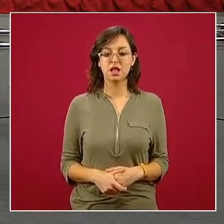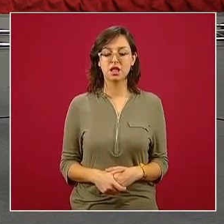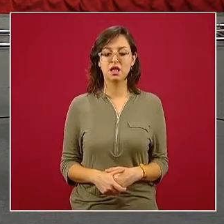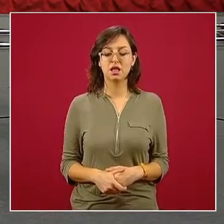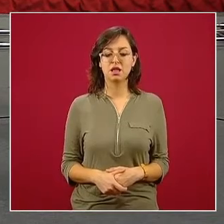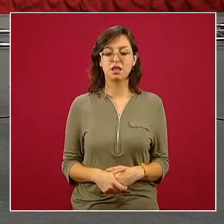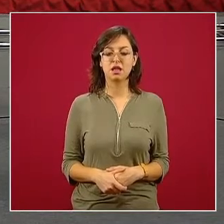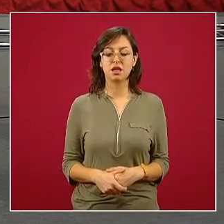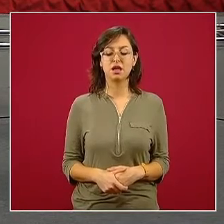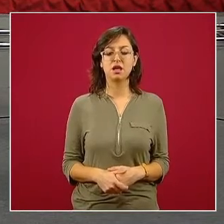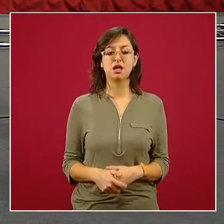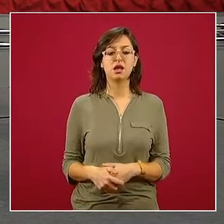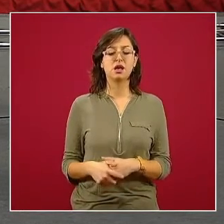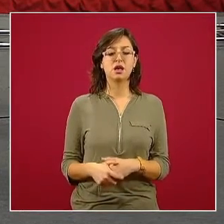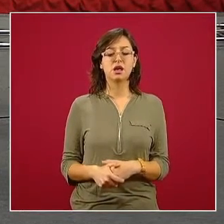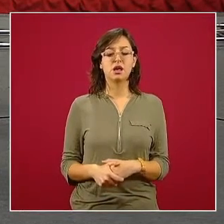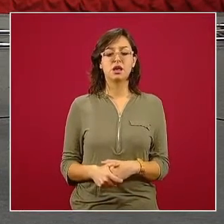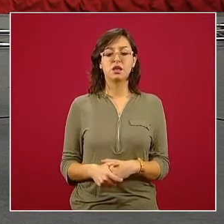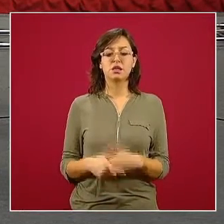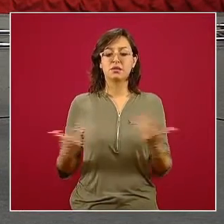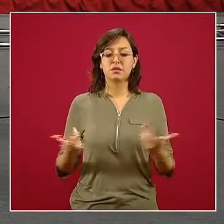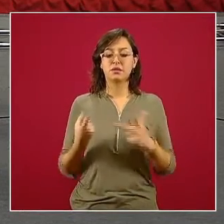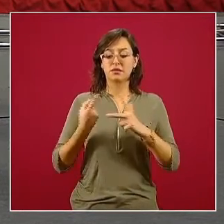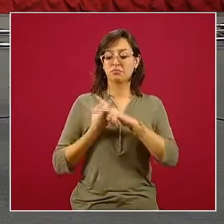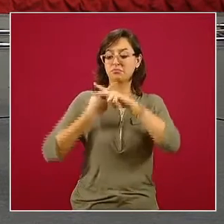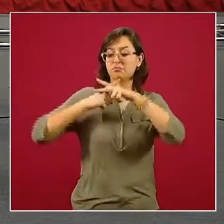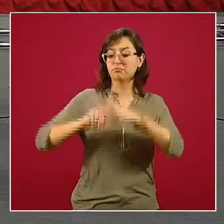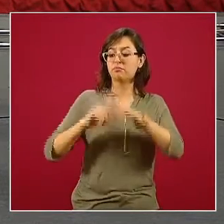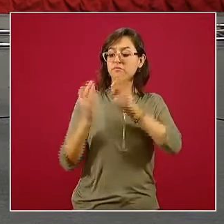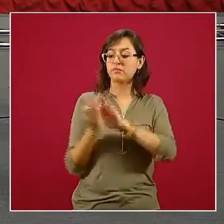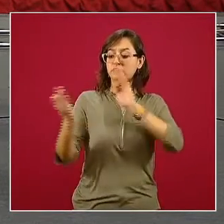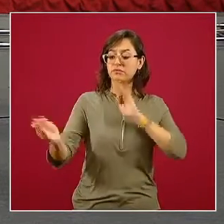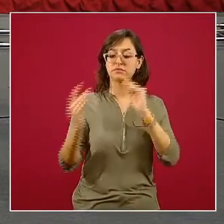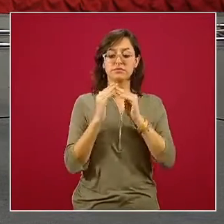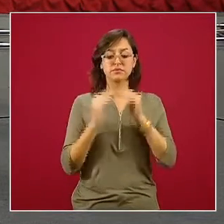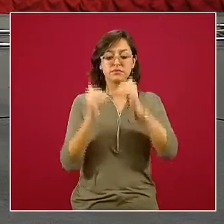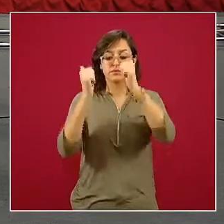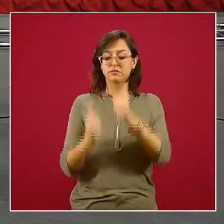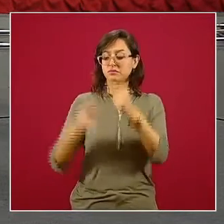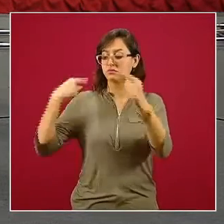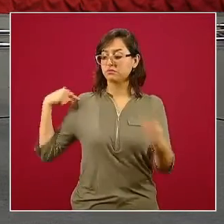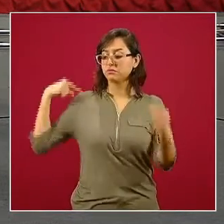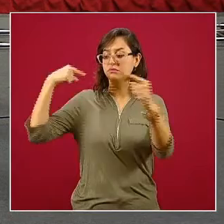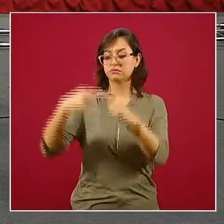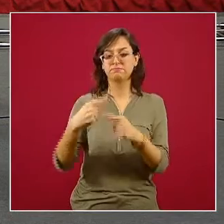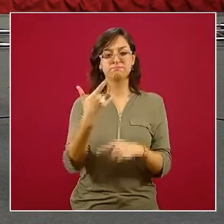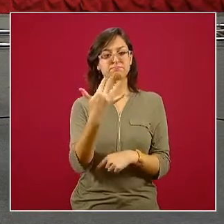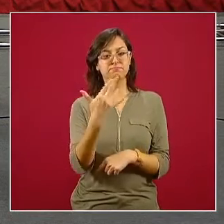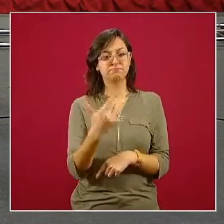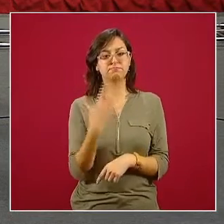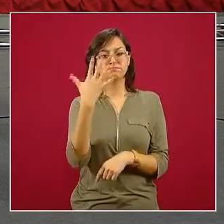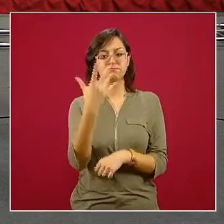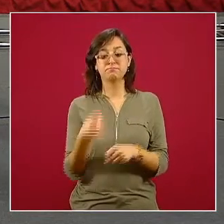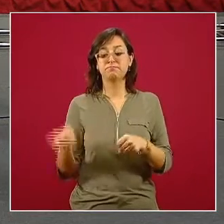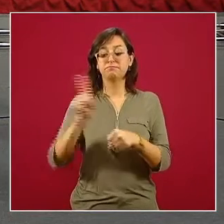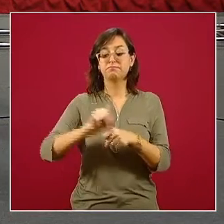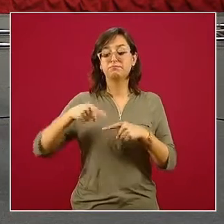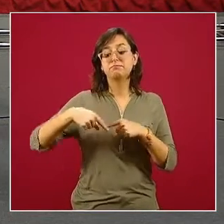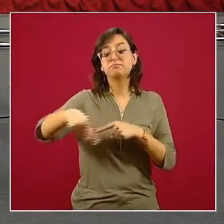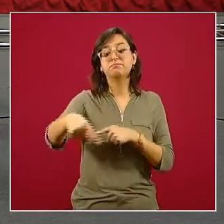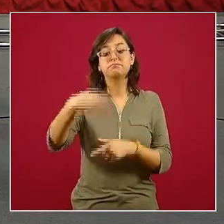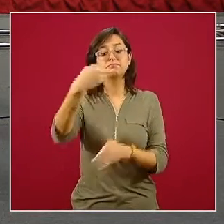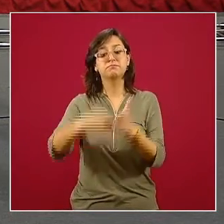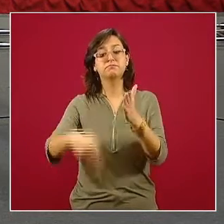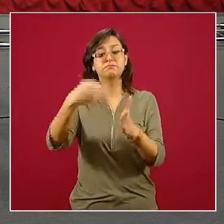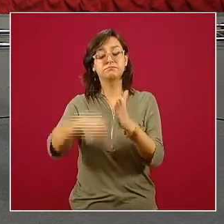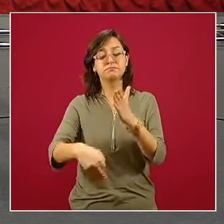Hoy cumplimos 55 días de la Jornada Nacional de Sana Distancia y nos restan 15 de la